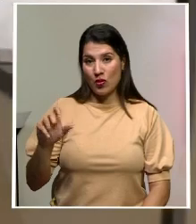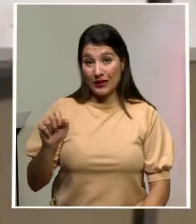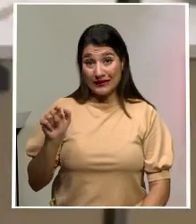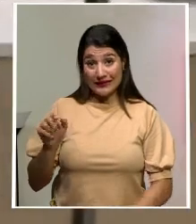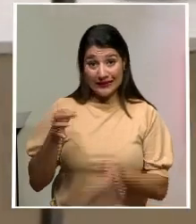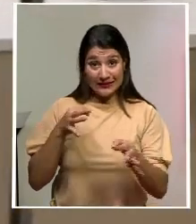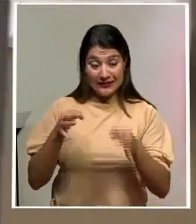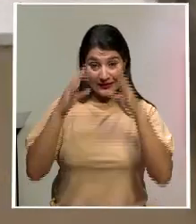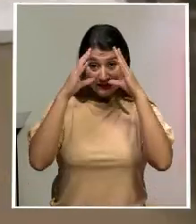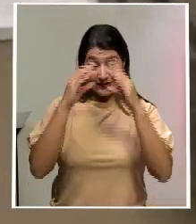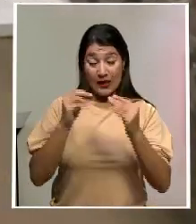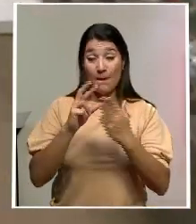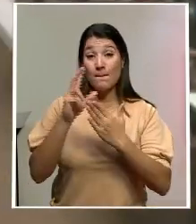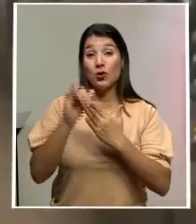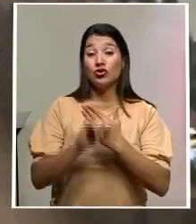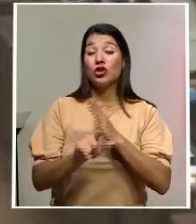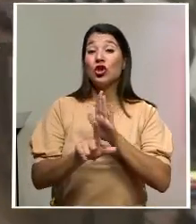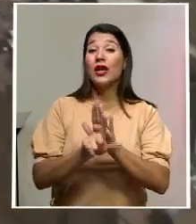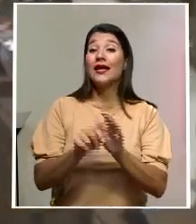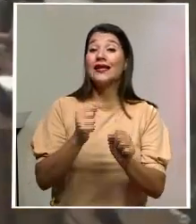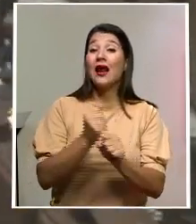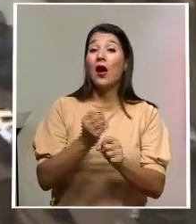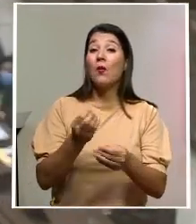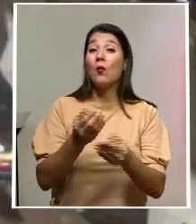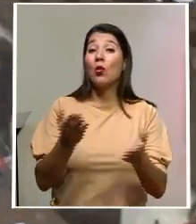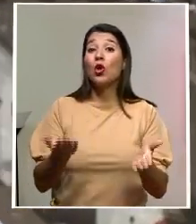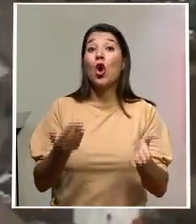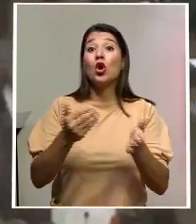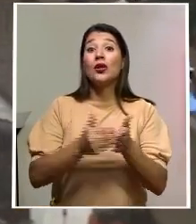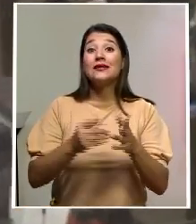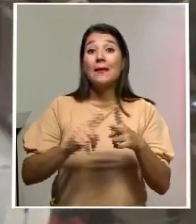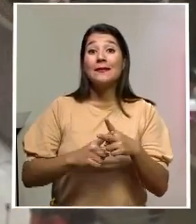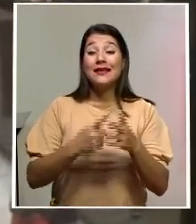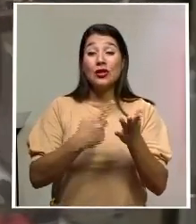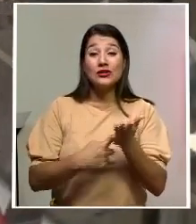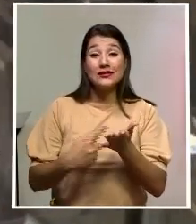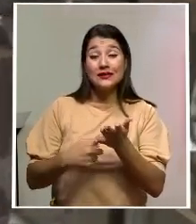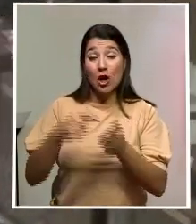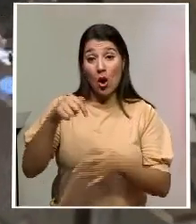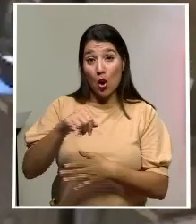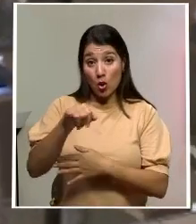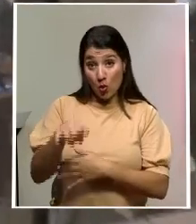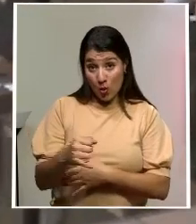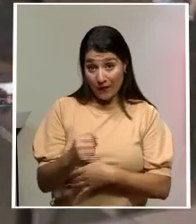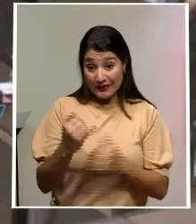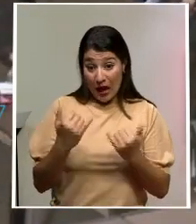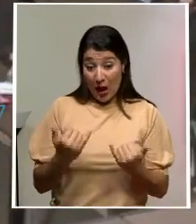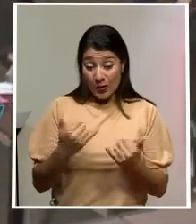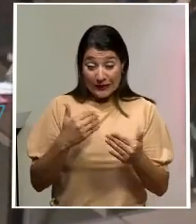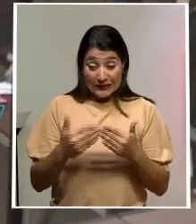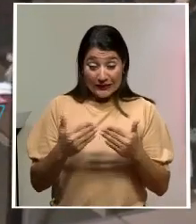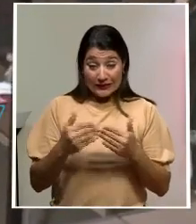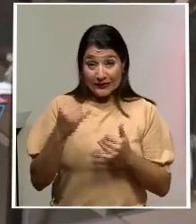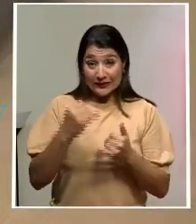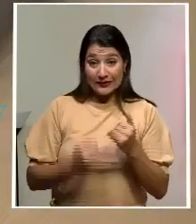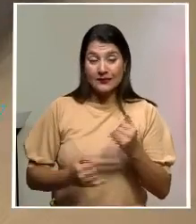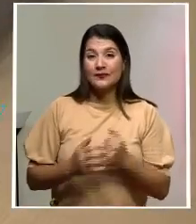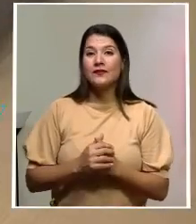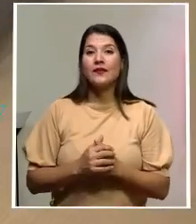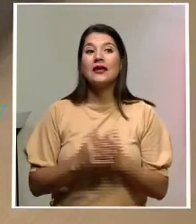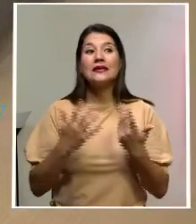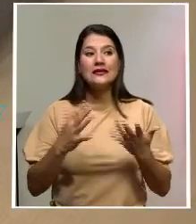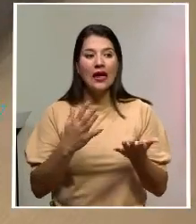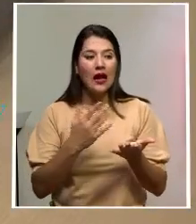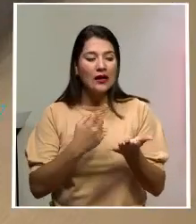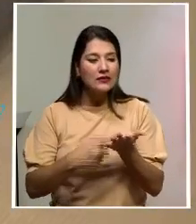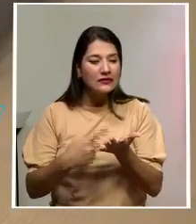El proyecto de ley de empleo público regresó al plenario legislativo este jueves para entrar en su recta final. Luego de discutir todas las mociones